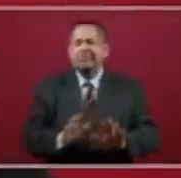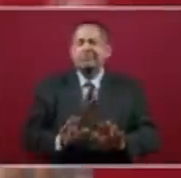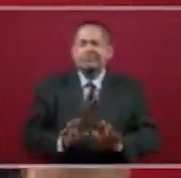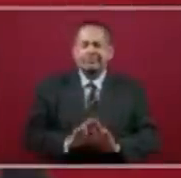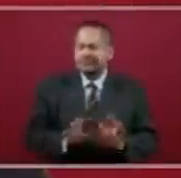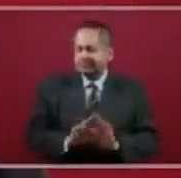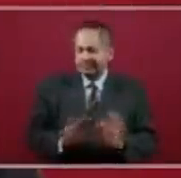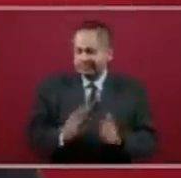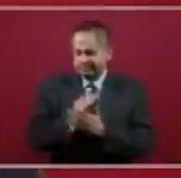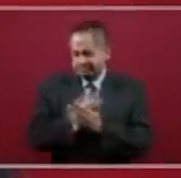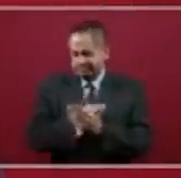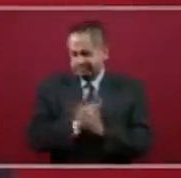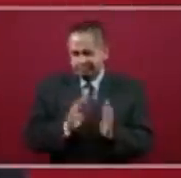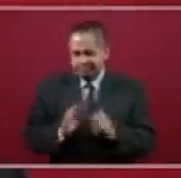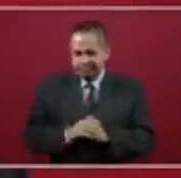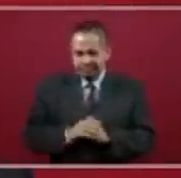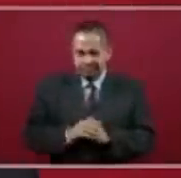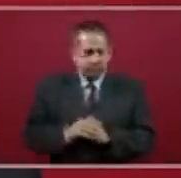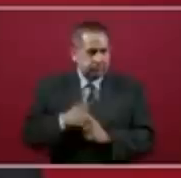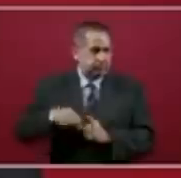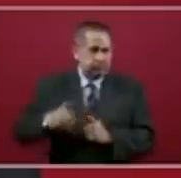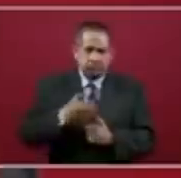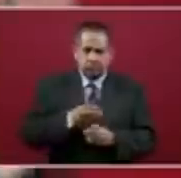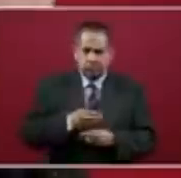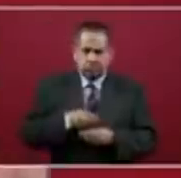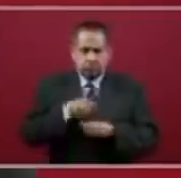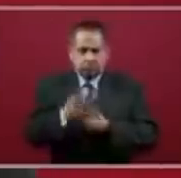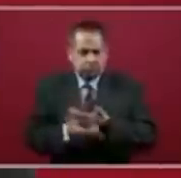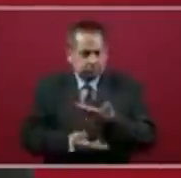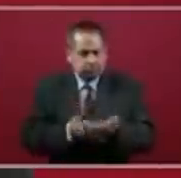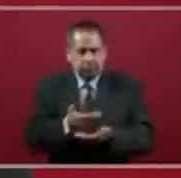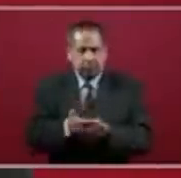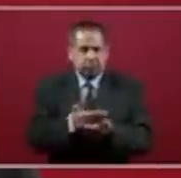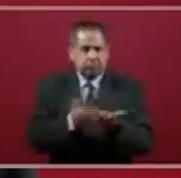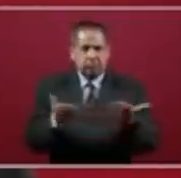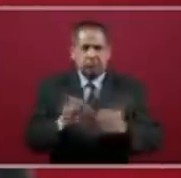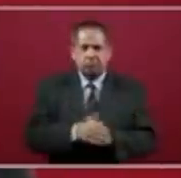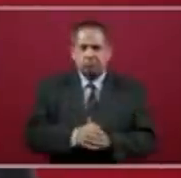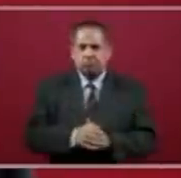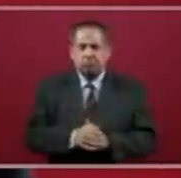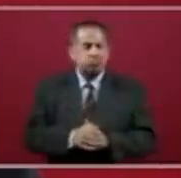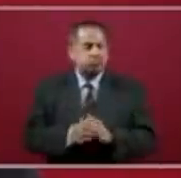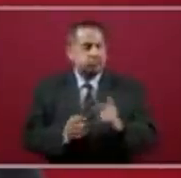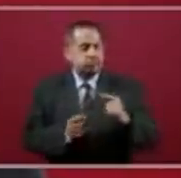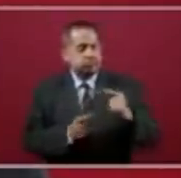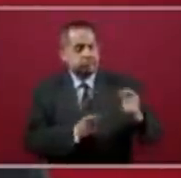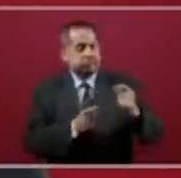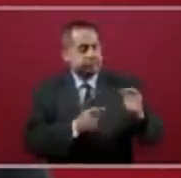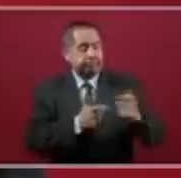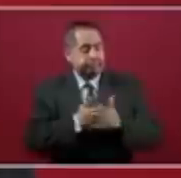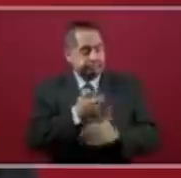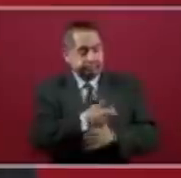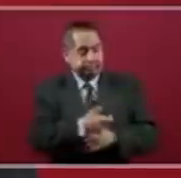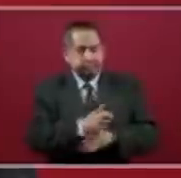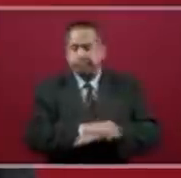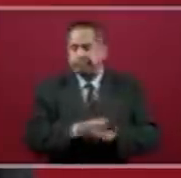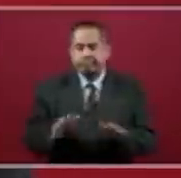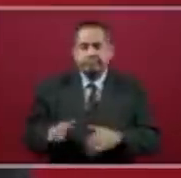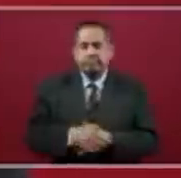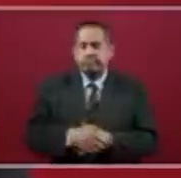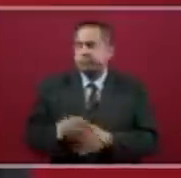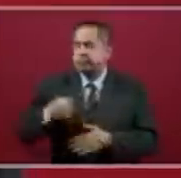también dar un servicio y cobrar. Sencillamente ya nosotros no